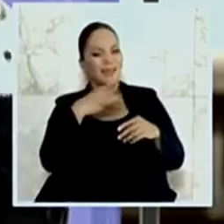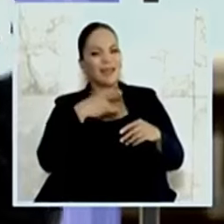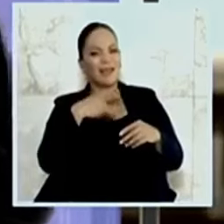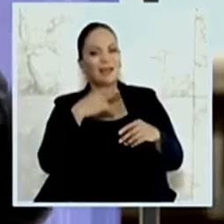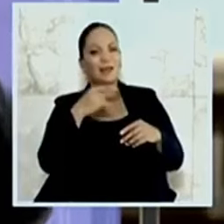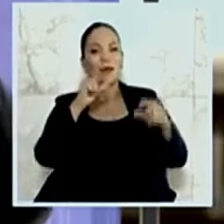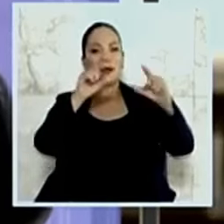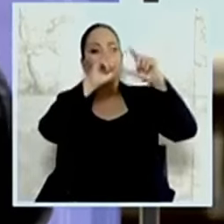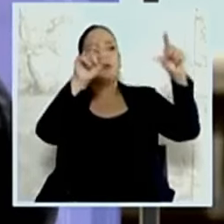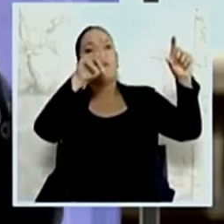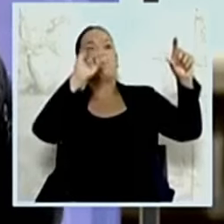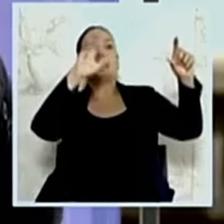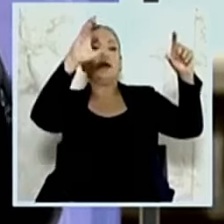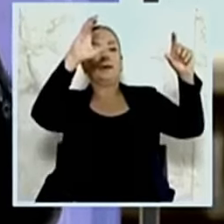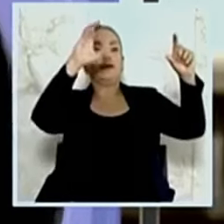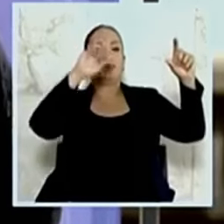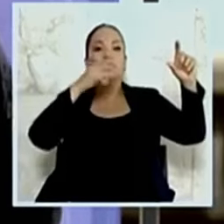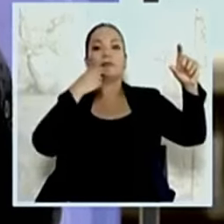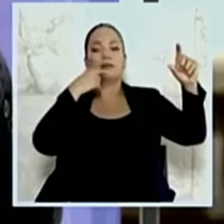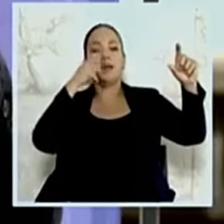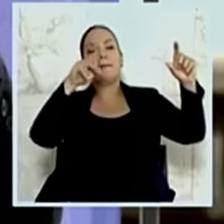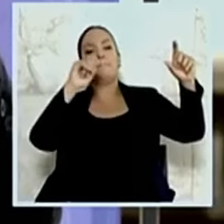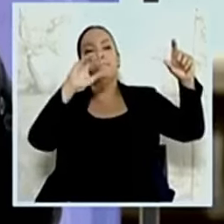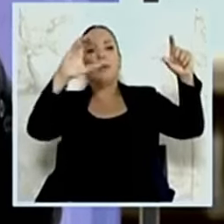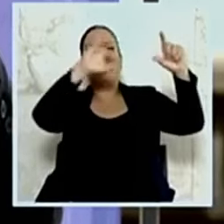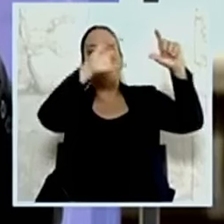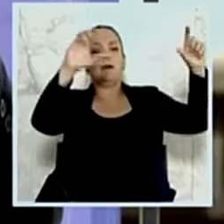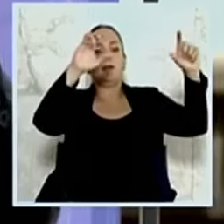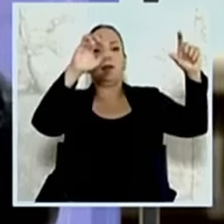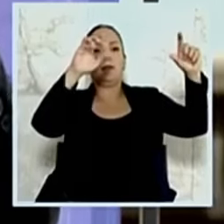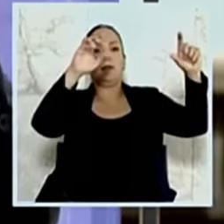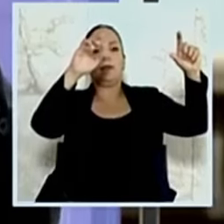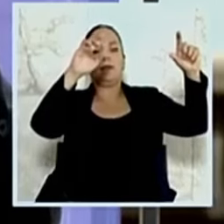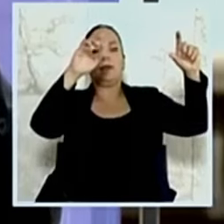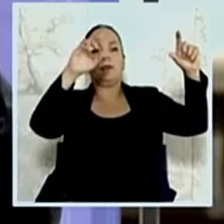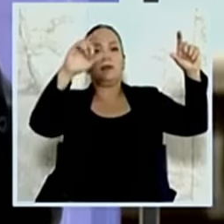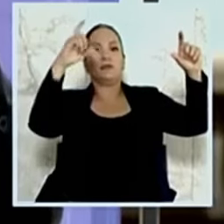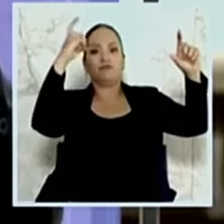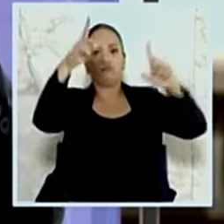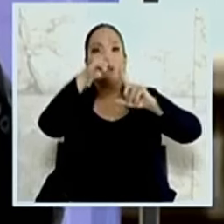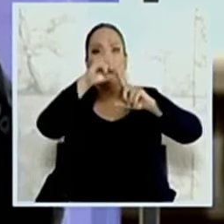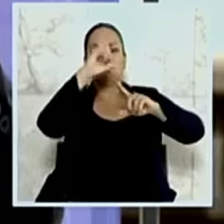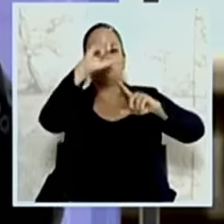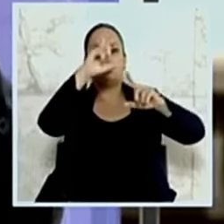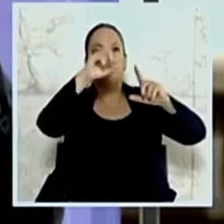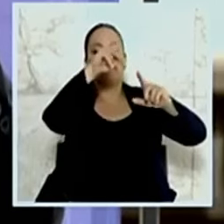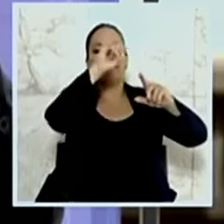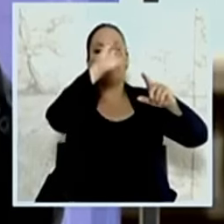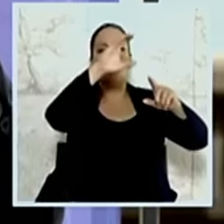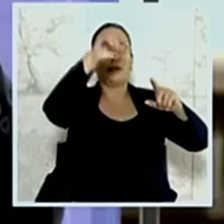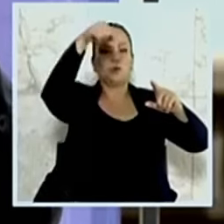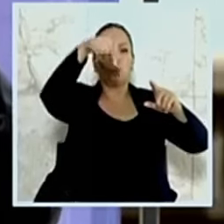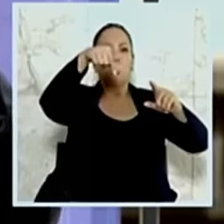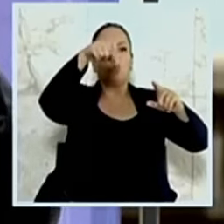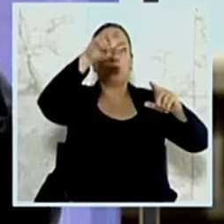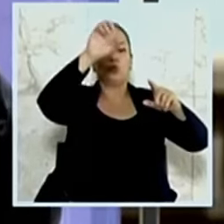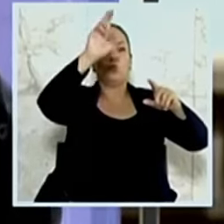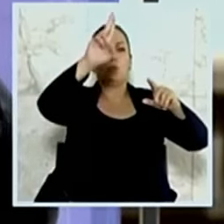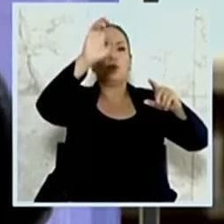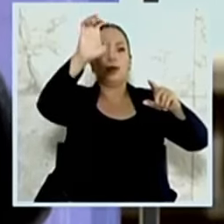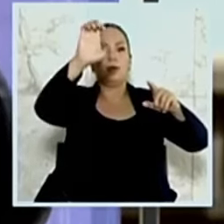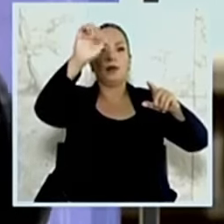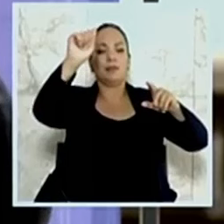porque vamos a es subir respetar el impuestos. orden. Y acuérdense que el encabezado es PAC, y es que vea la mala leche,